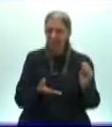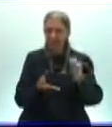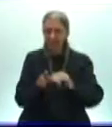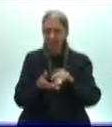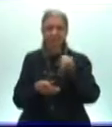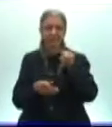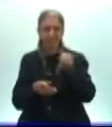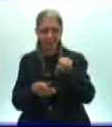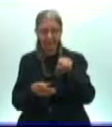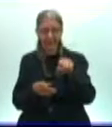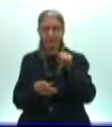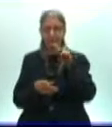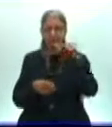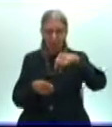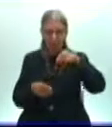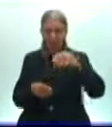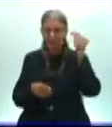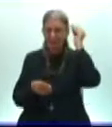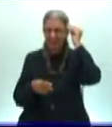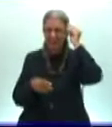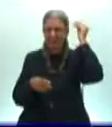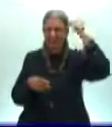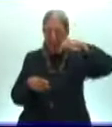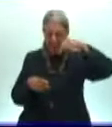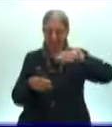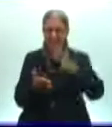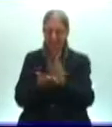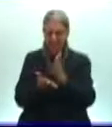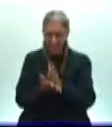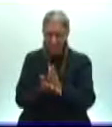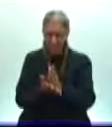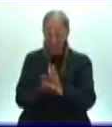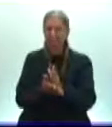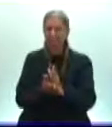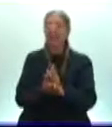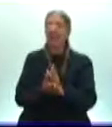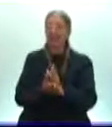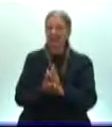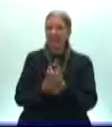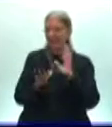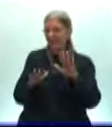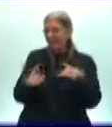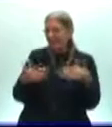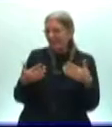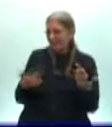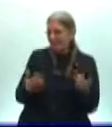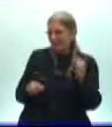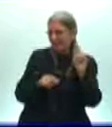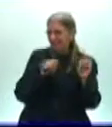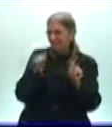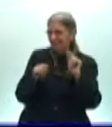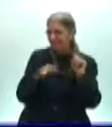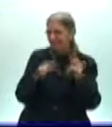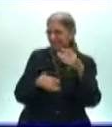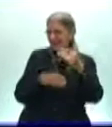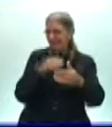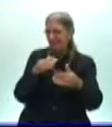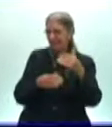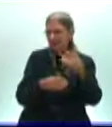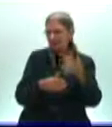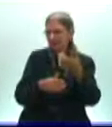o dando la clase de matemática o de cualquier otra asignatura. Por eso la pregunta en esencia es qué